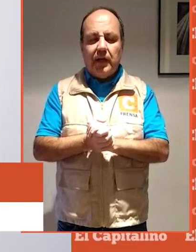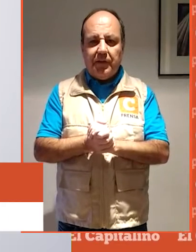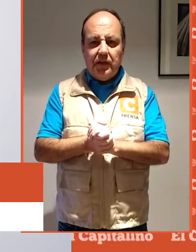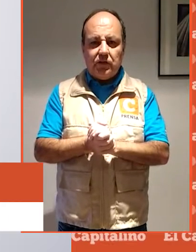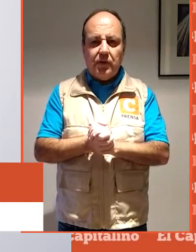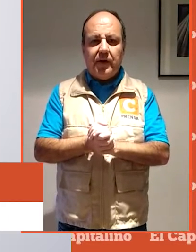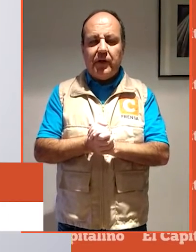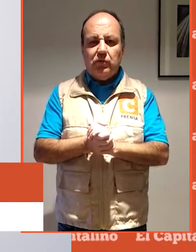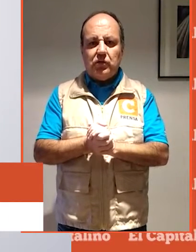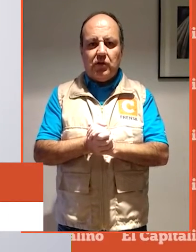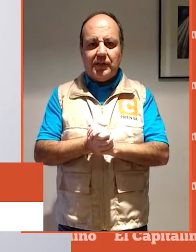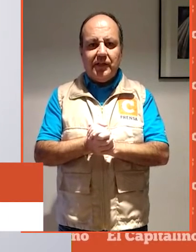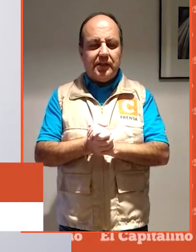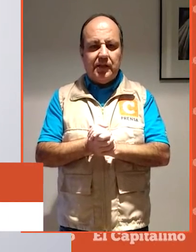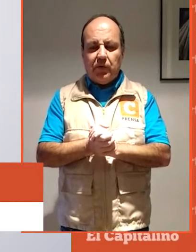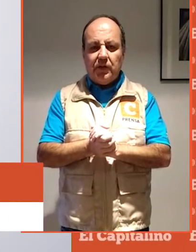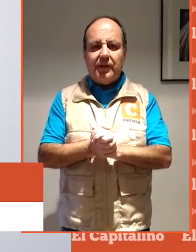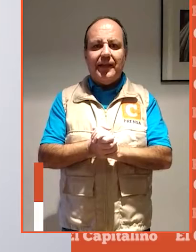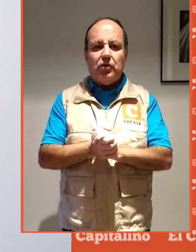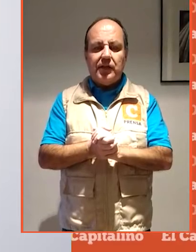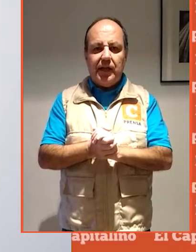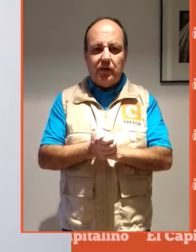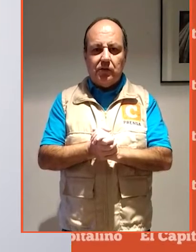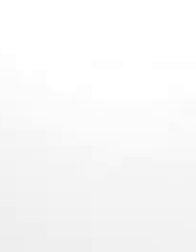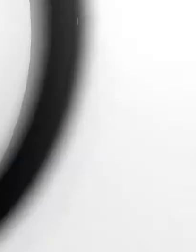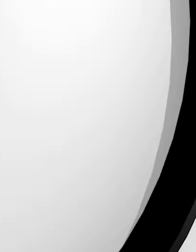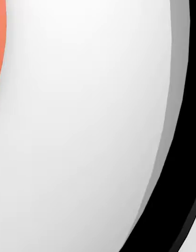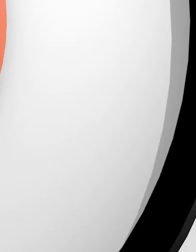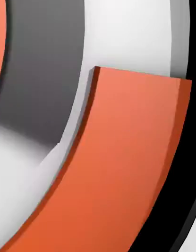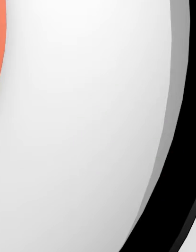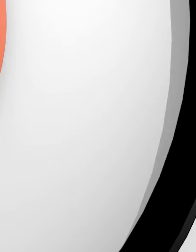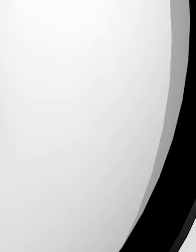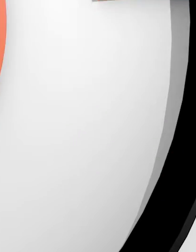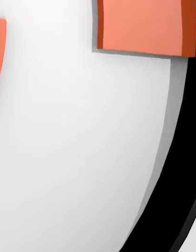Saludos amigos del Capitalino, soy Iván Rivera Bustos con la síntesis deportiva del 2 de enero.